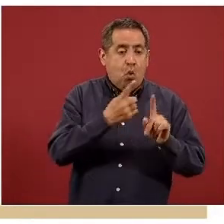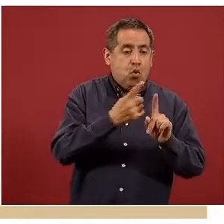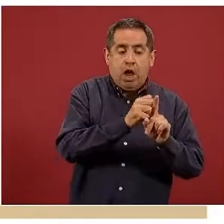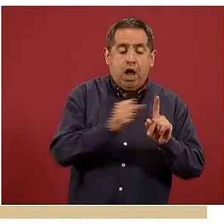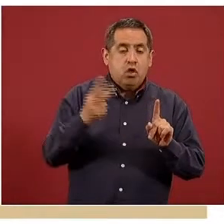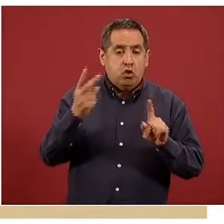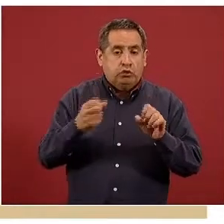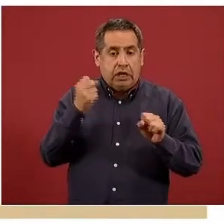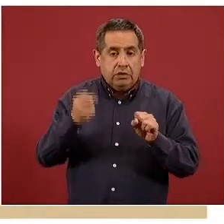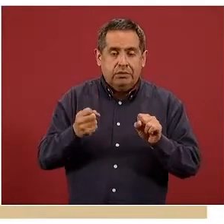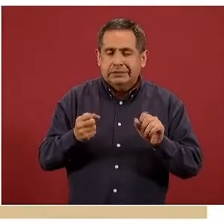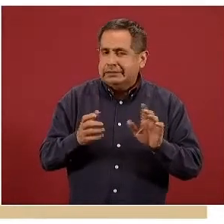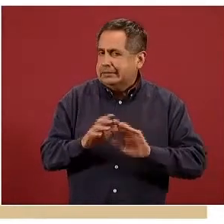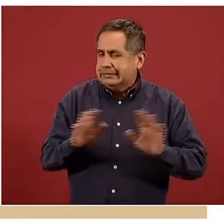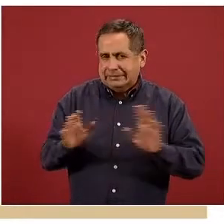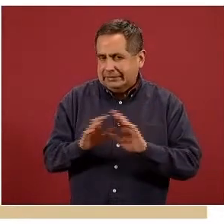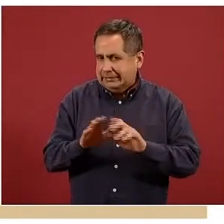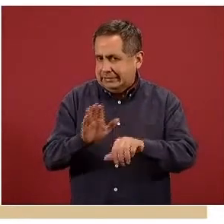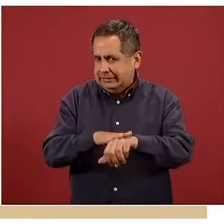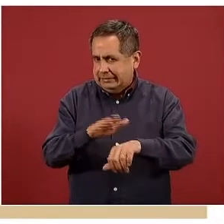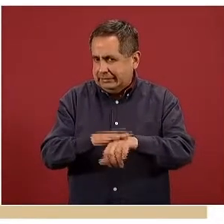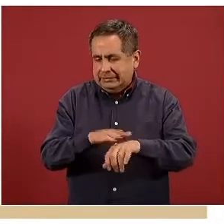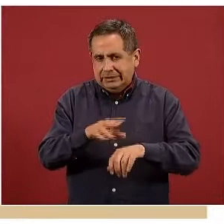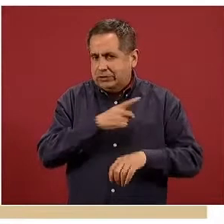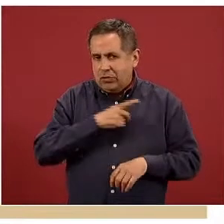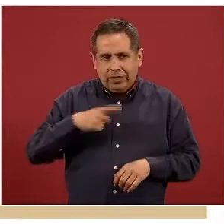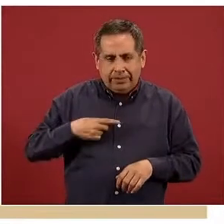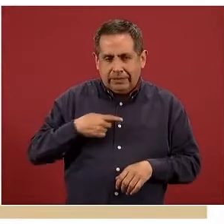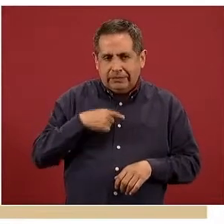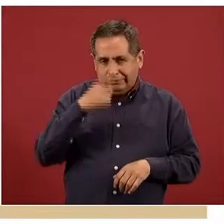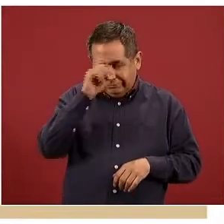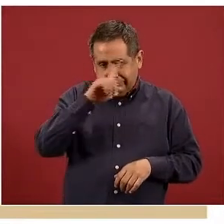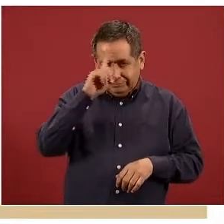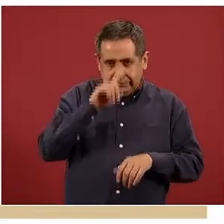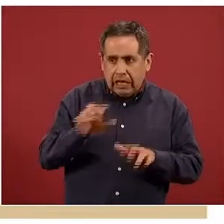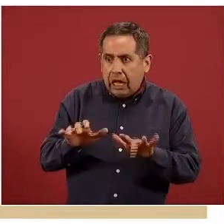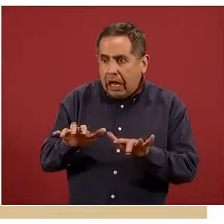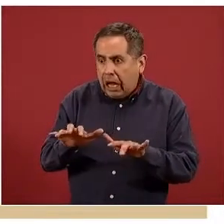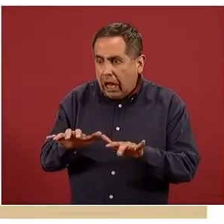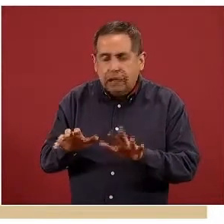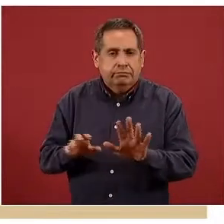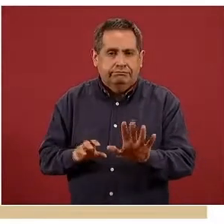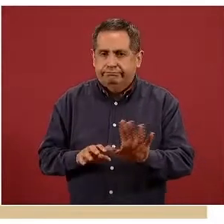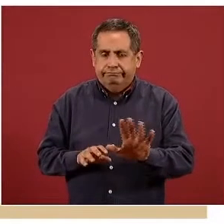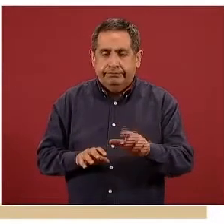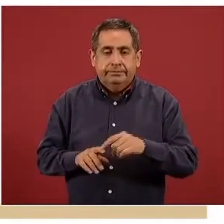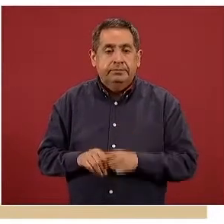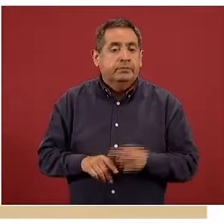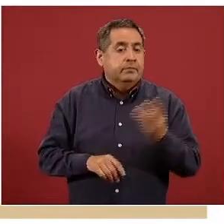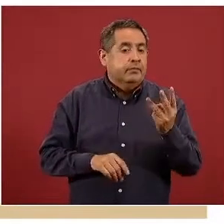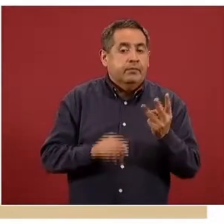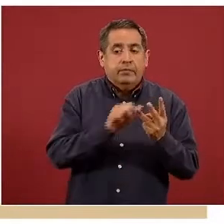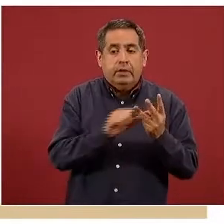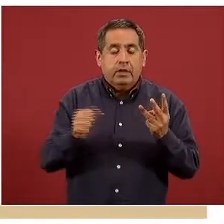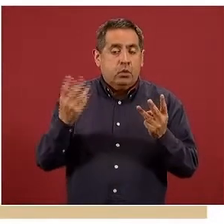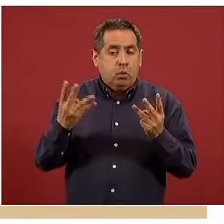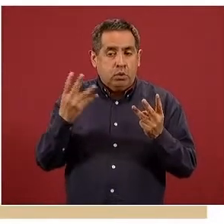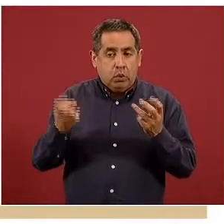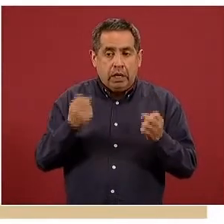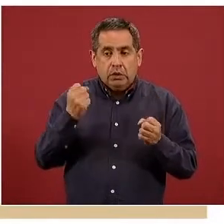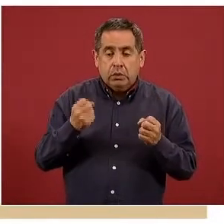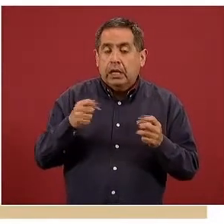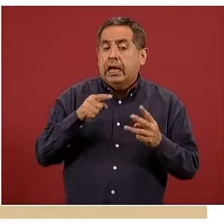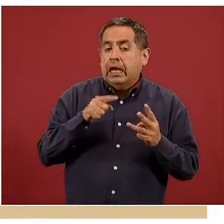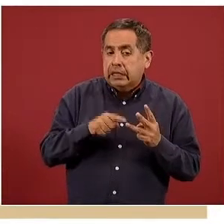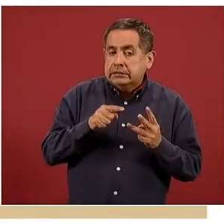años tampoco se recomienda como tal que tengan una actividad frente a una pantalla. Niños de 3 a 4 años, ahí